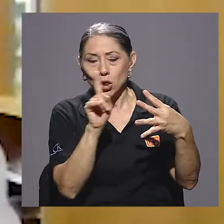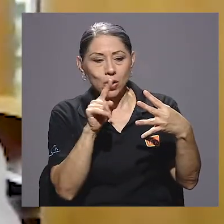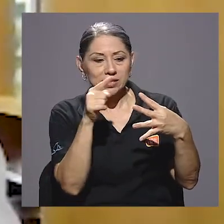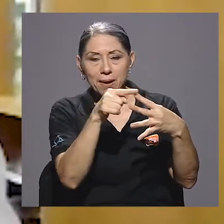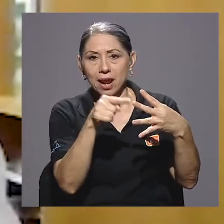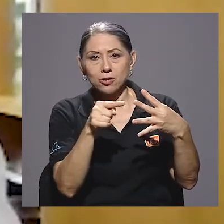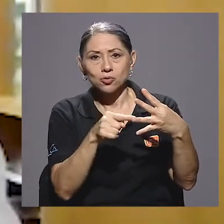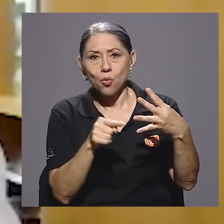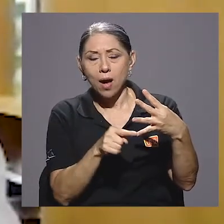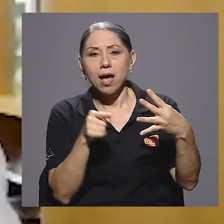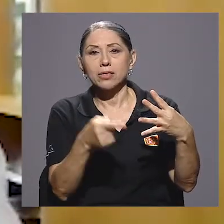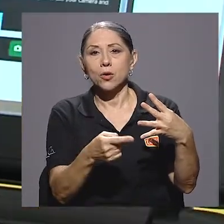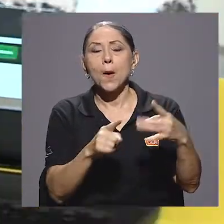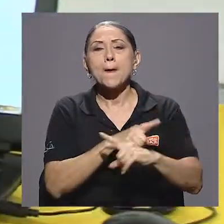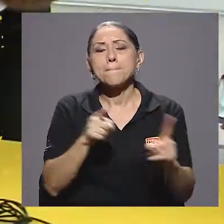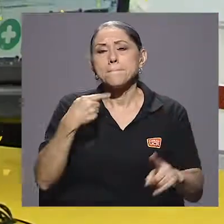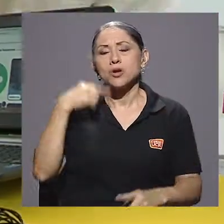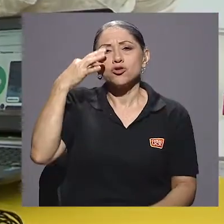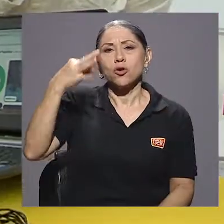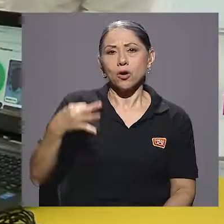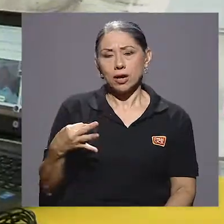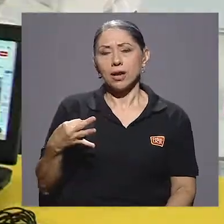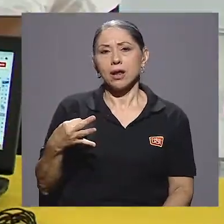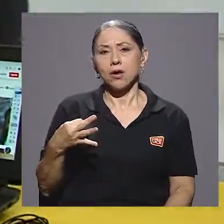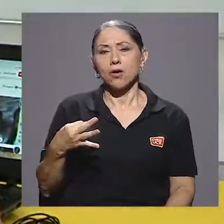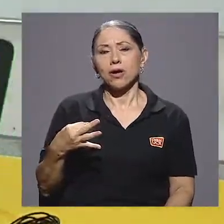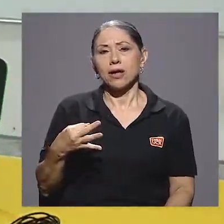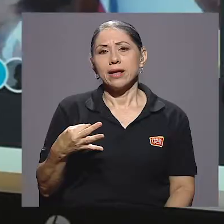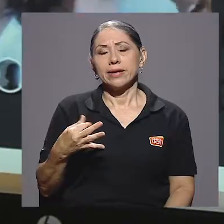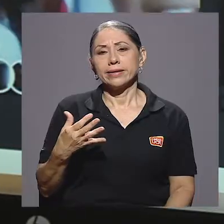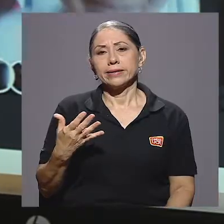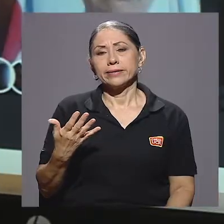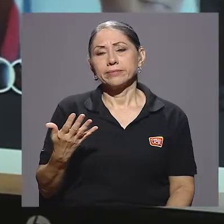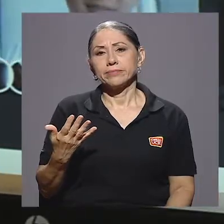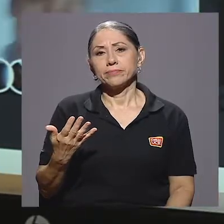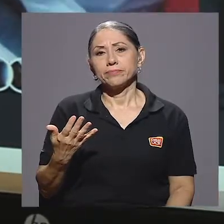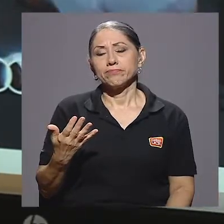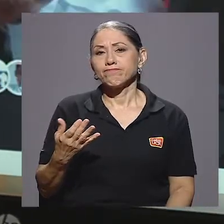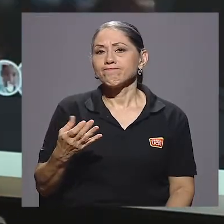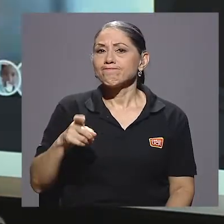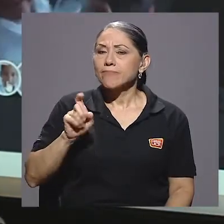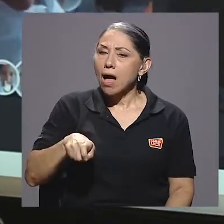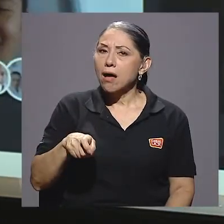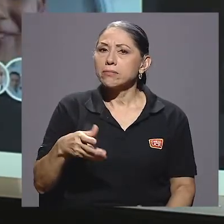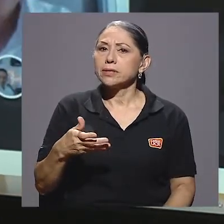entiende, pero yo creo que hay que